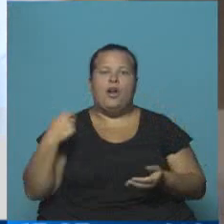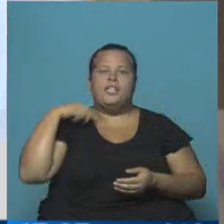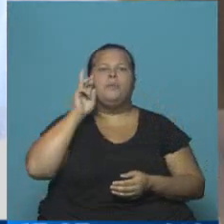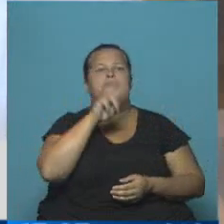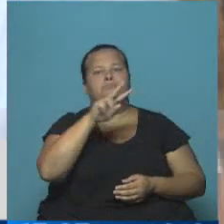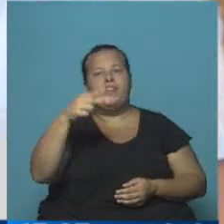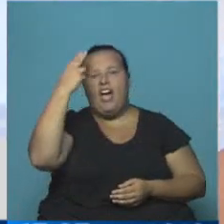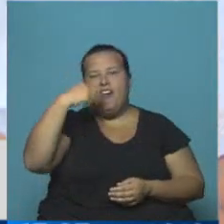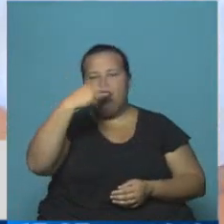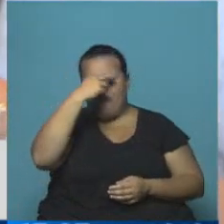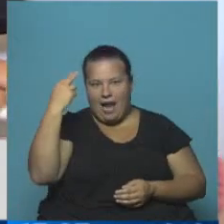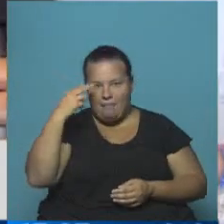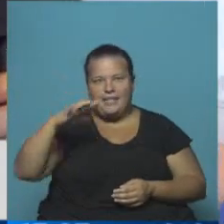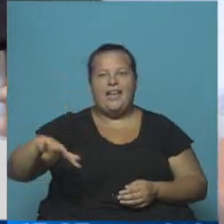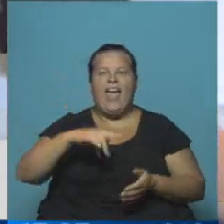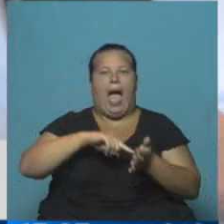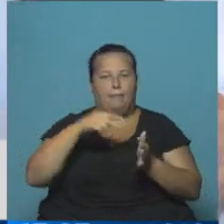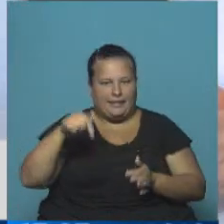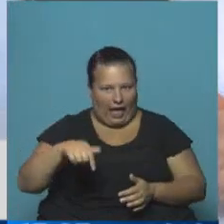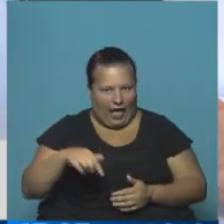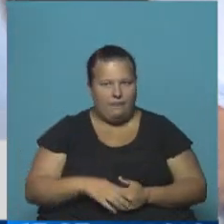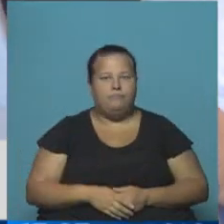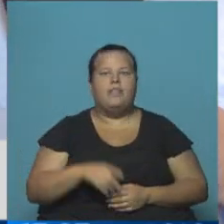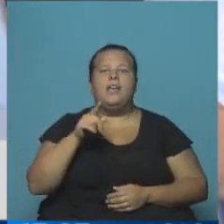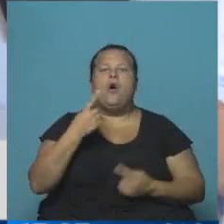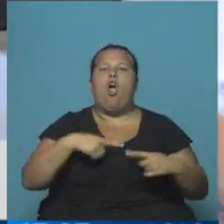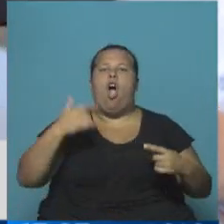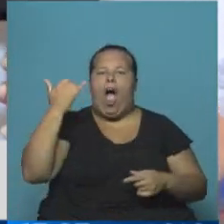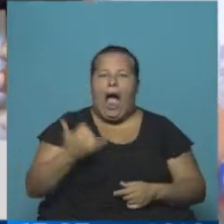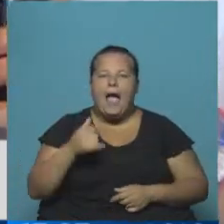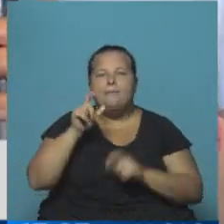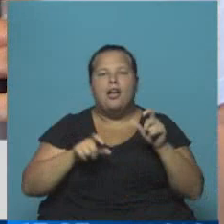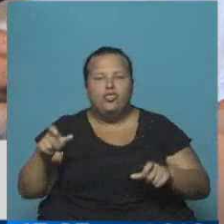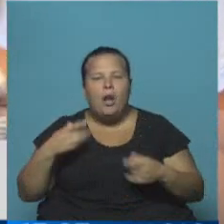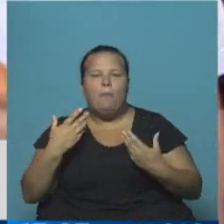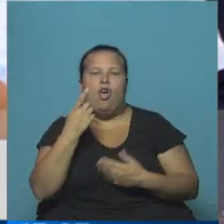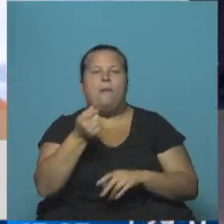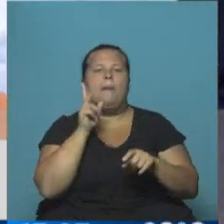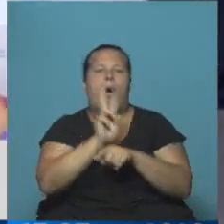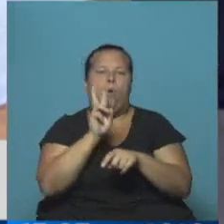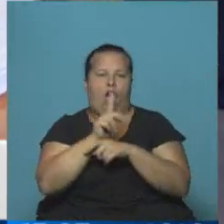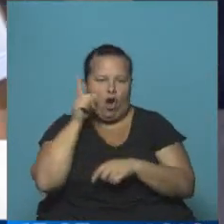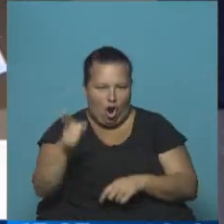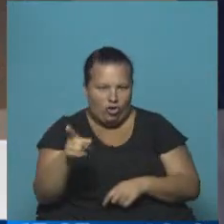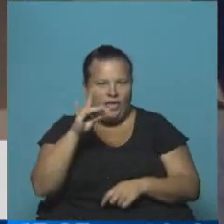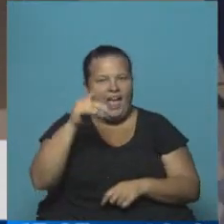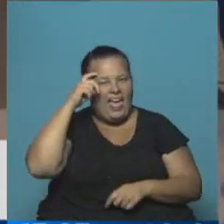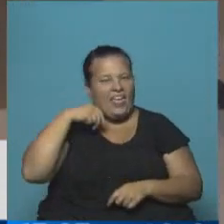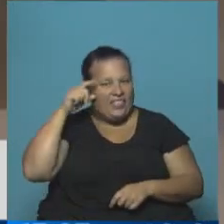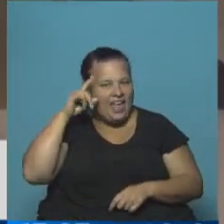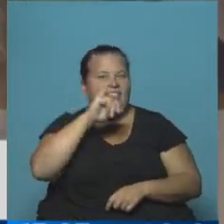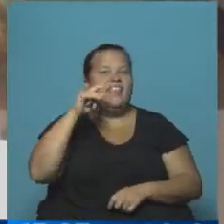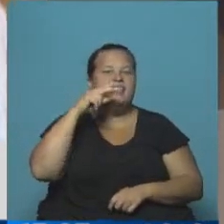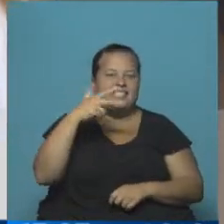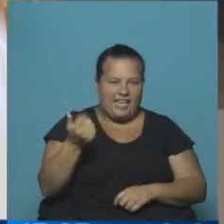recorriendo las farmacias de la ciudad de Buenos Aires Qué productos tiene la gente para protegerse del dengue y del